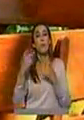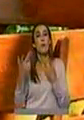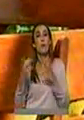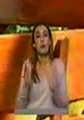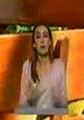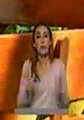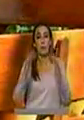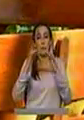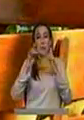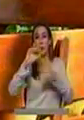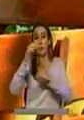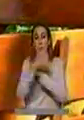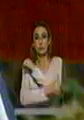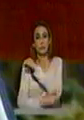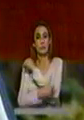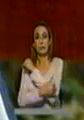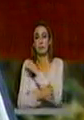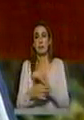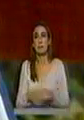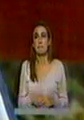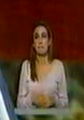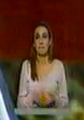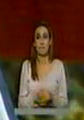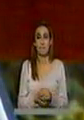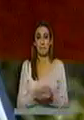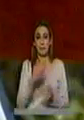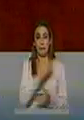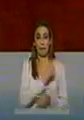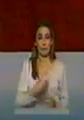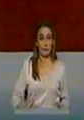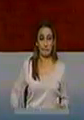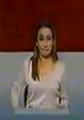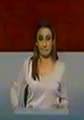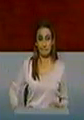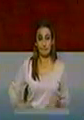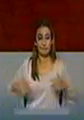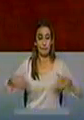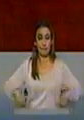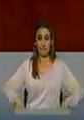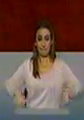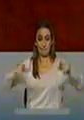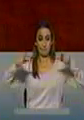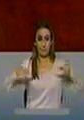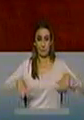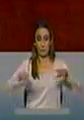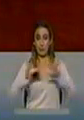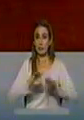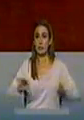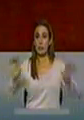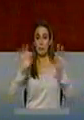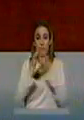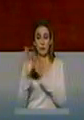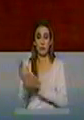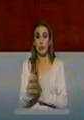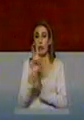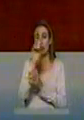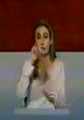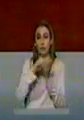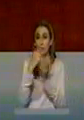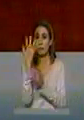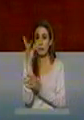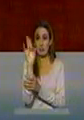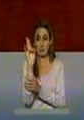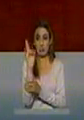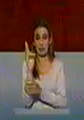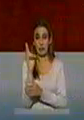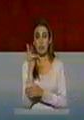Ecuador con otros países? La política del presidente Lenín Moreno ha sido muy importante. En noviembre del año 2017,